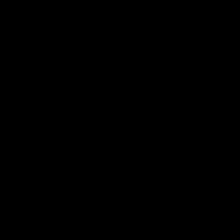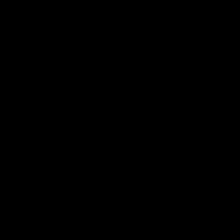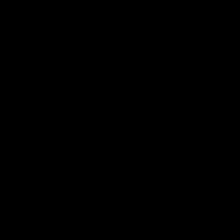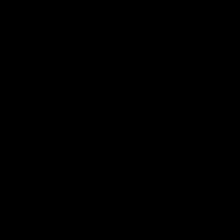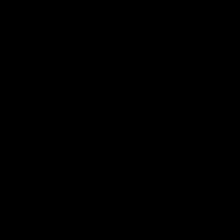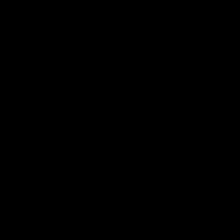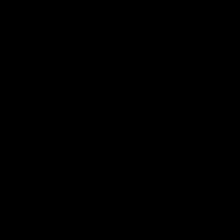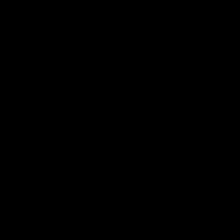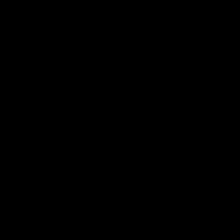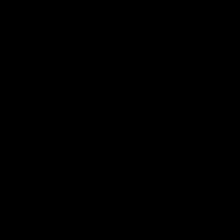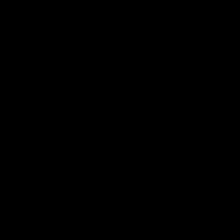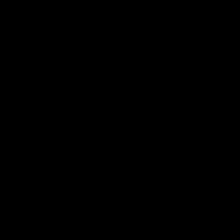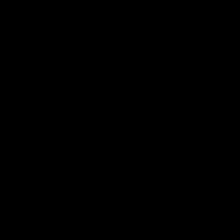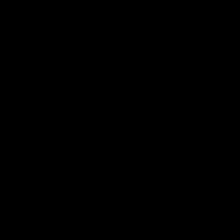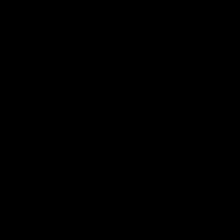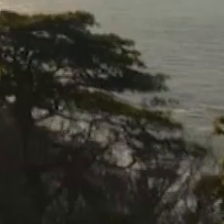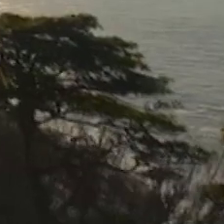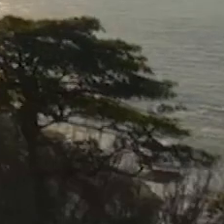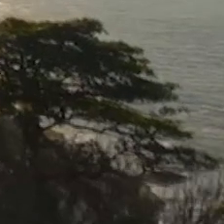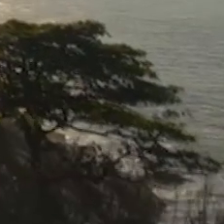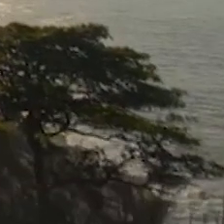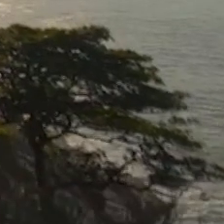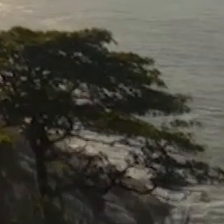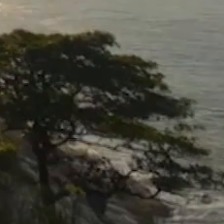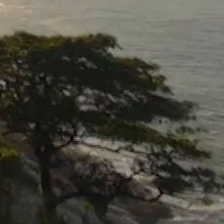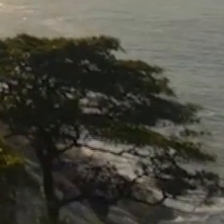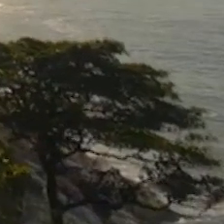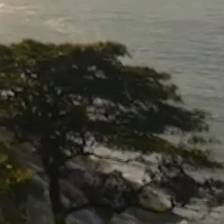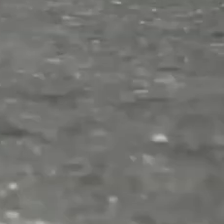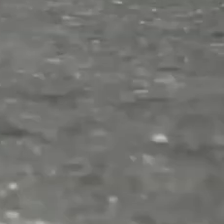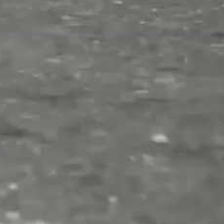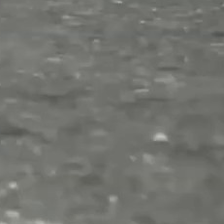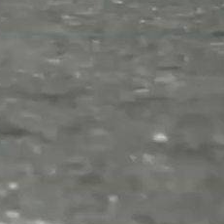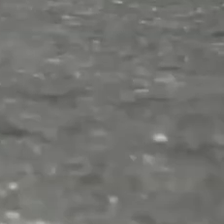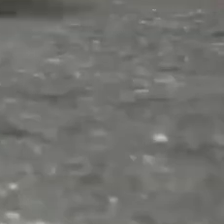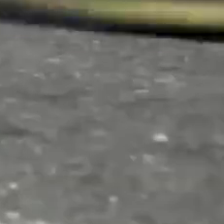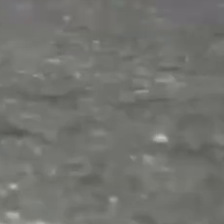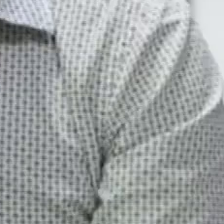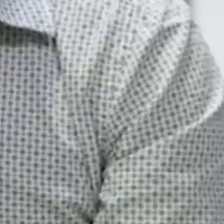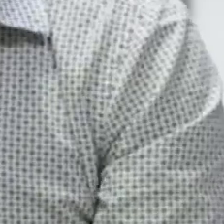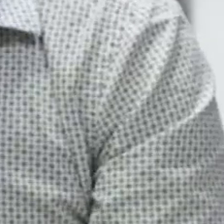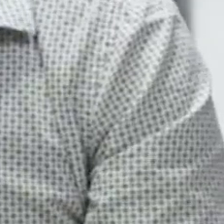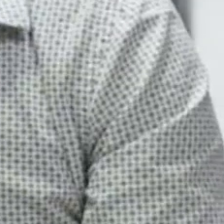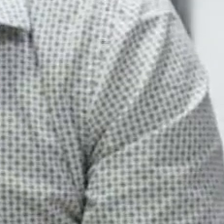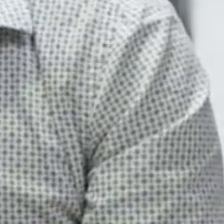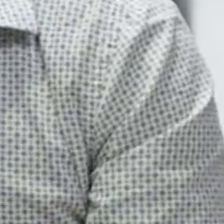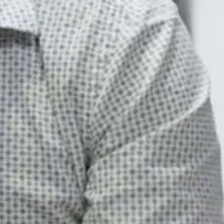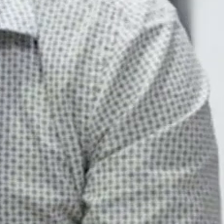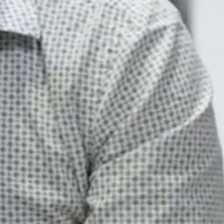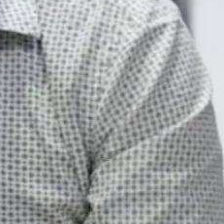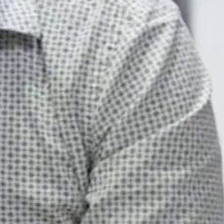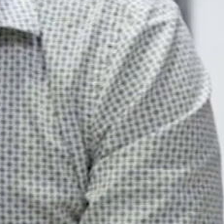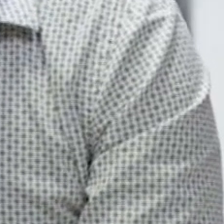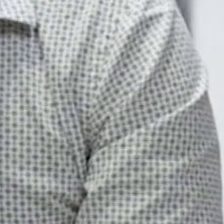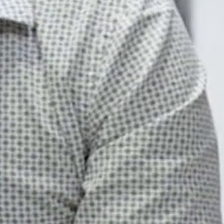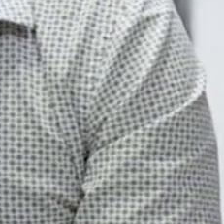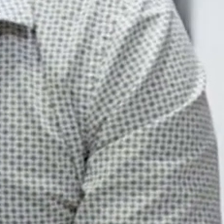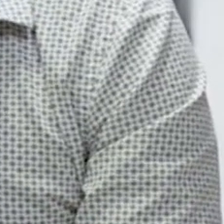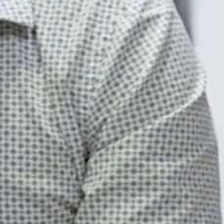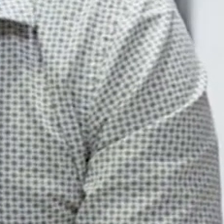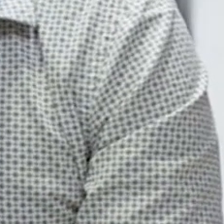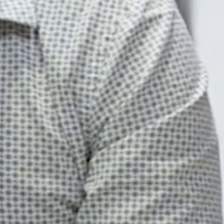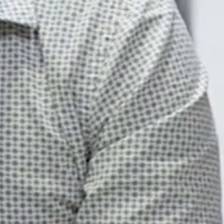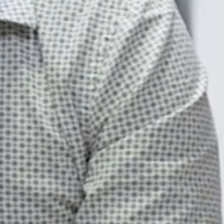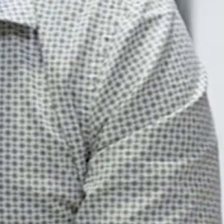13, Costa Rica Televisión. Esta semana en Economía Creativa. O sea, soy afortunado de estar en un país